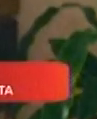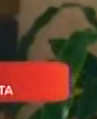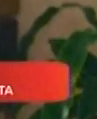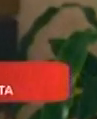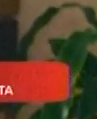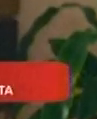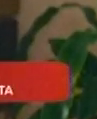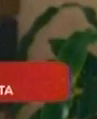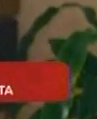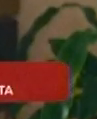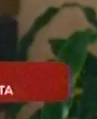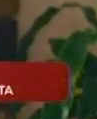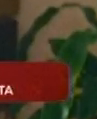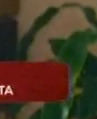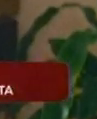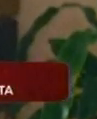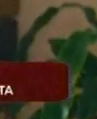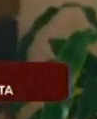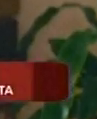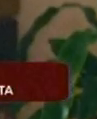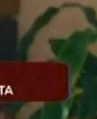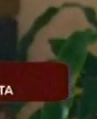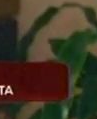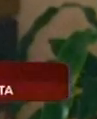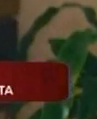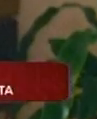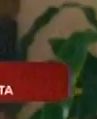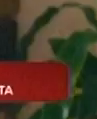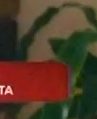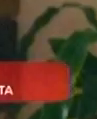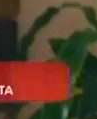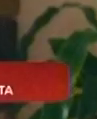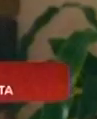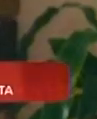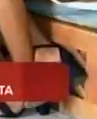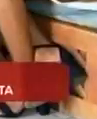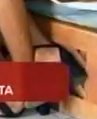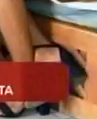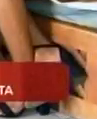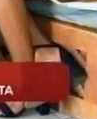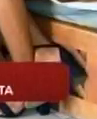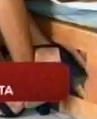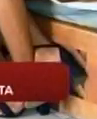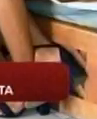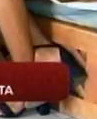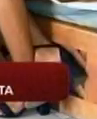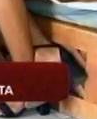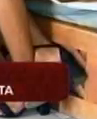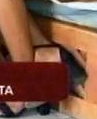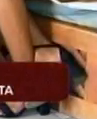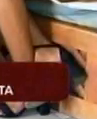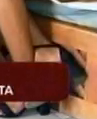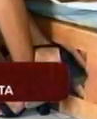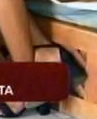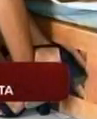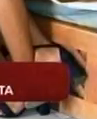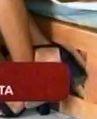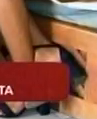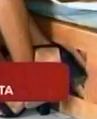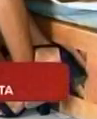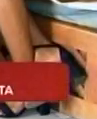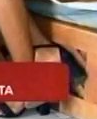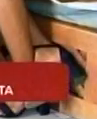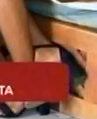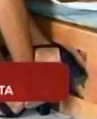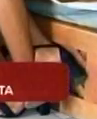mar y por las profundidades, pudiéramos decir, porque te da la oportunidad también de estar en lugares como las